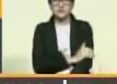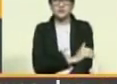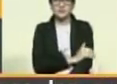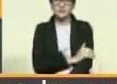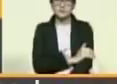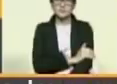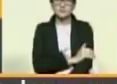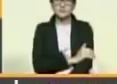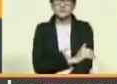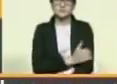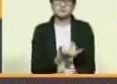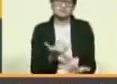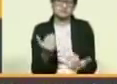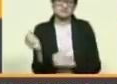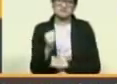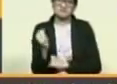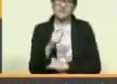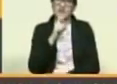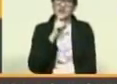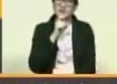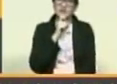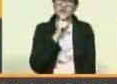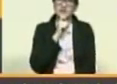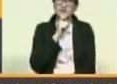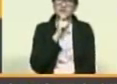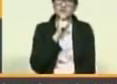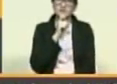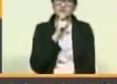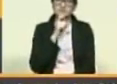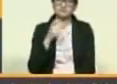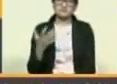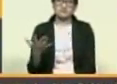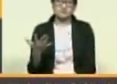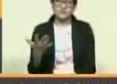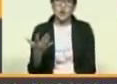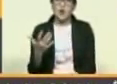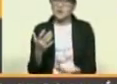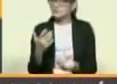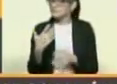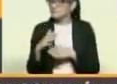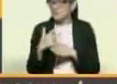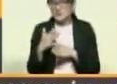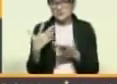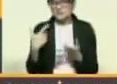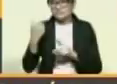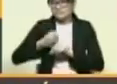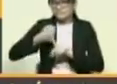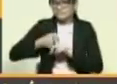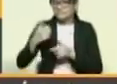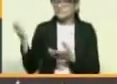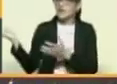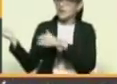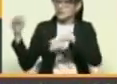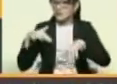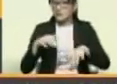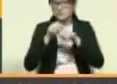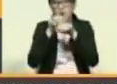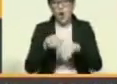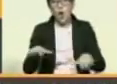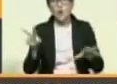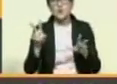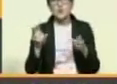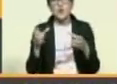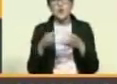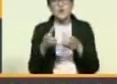a nosotros no nos va a parar nadie. Triangulamos, trajimos las medicinas contra la malaria, las hemos distribuido, los nuevos equipos